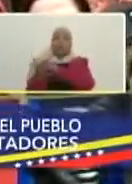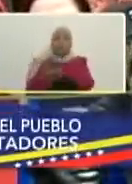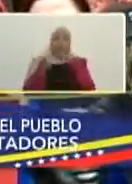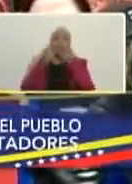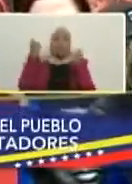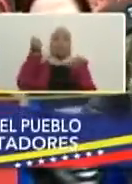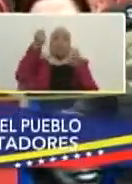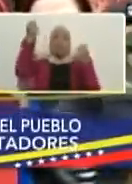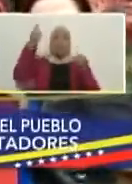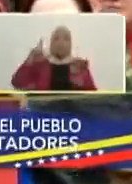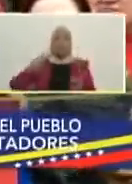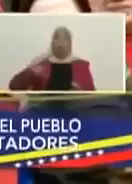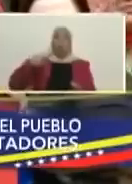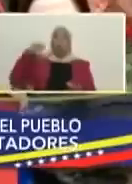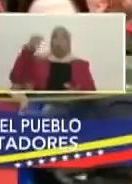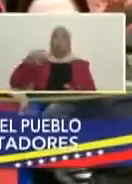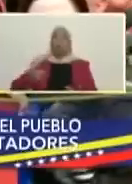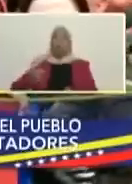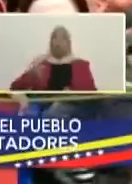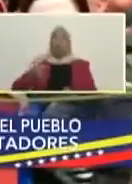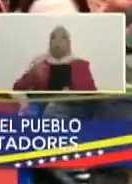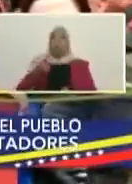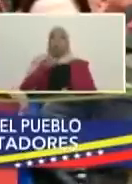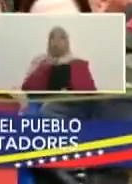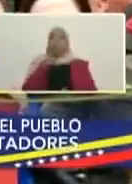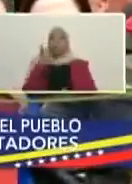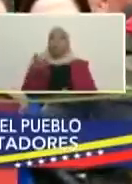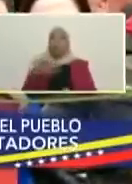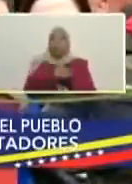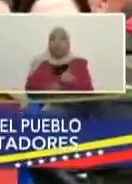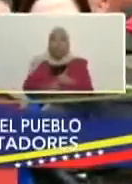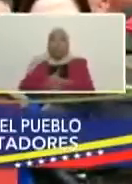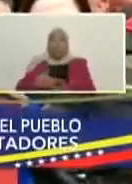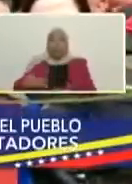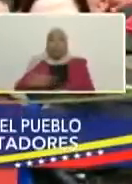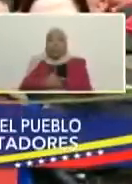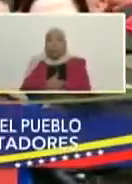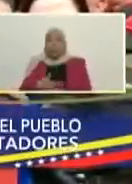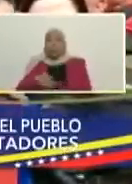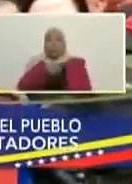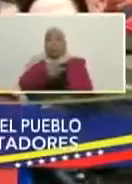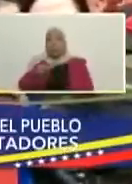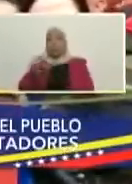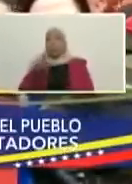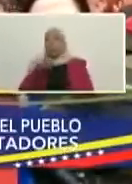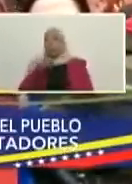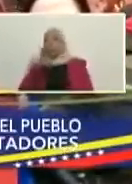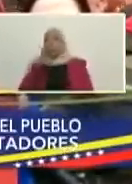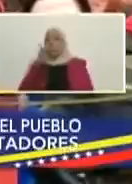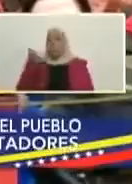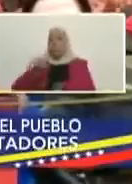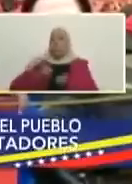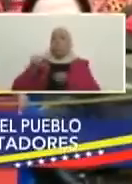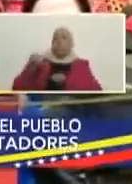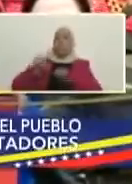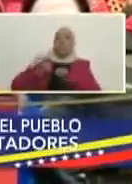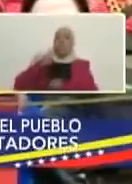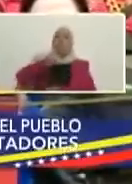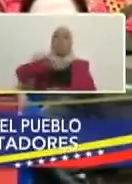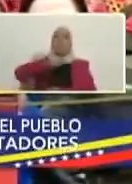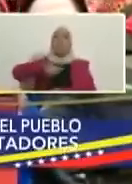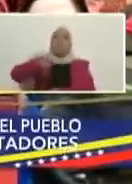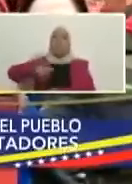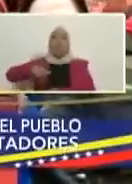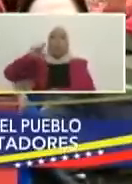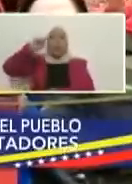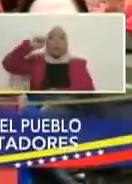la masacre más sangrienta, criminal y horrorosa que jamás se recuerde en